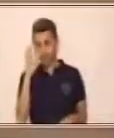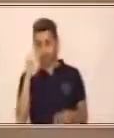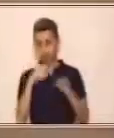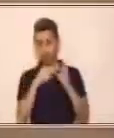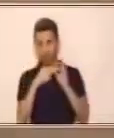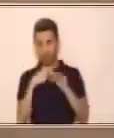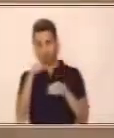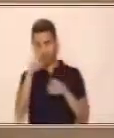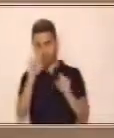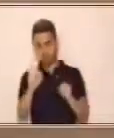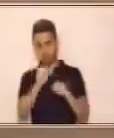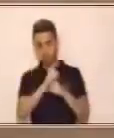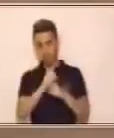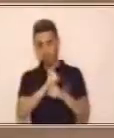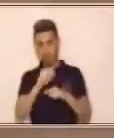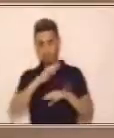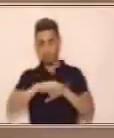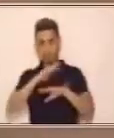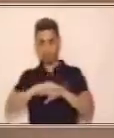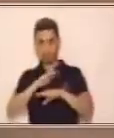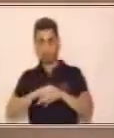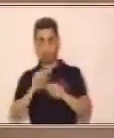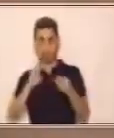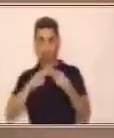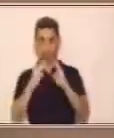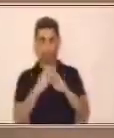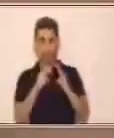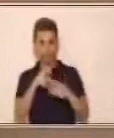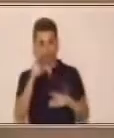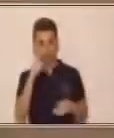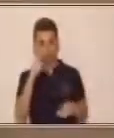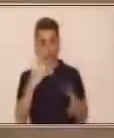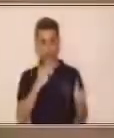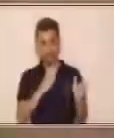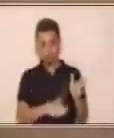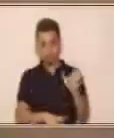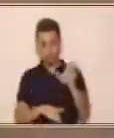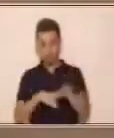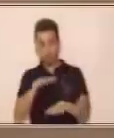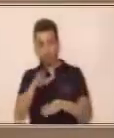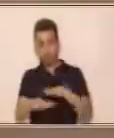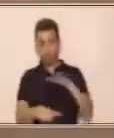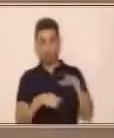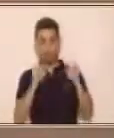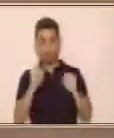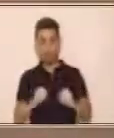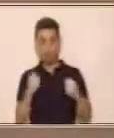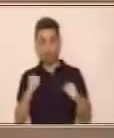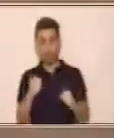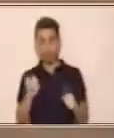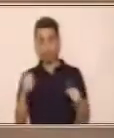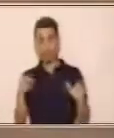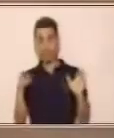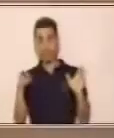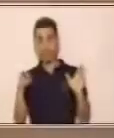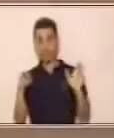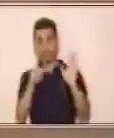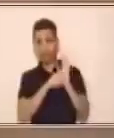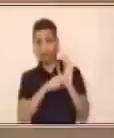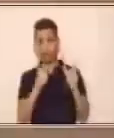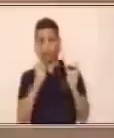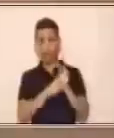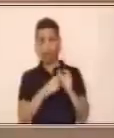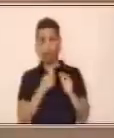matemática y sigues repasando entonces los pasos que hemos visto para poder realizar las restas con